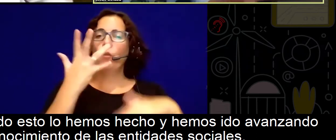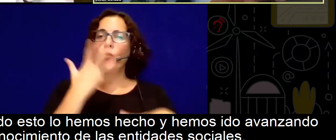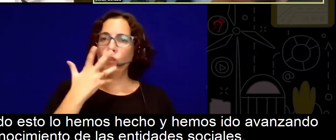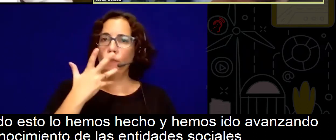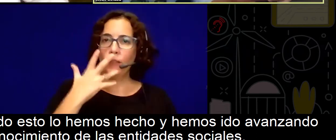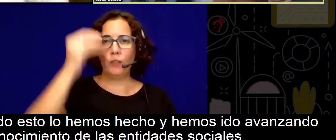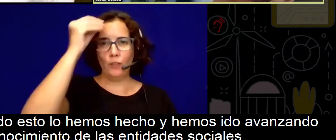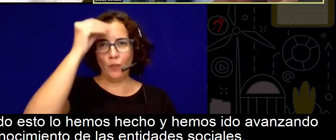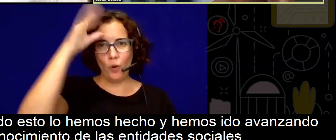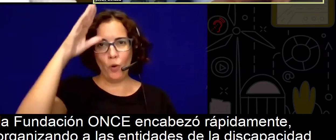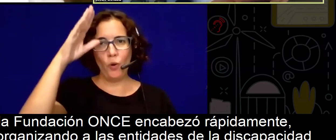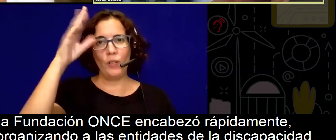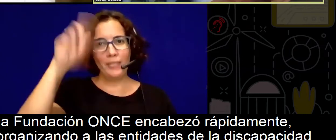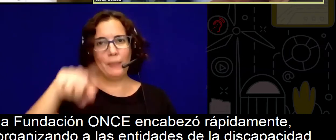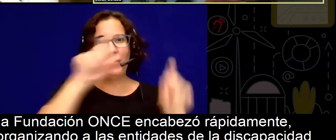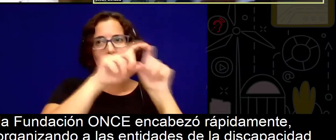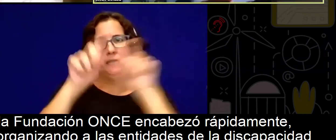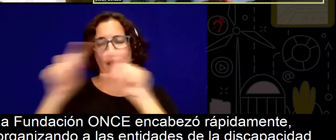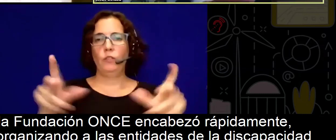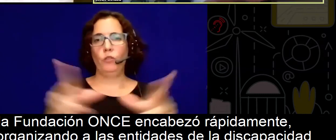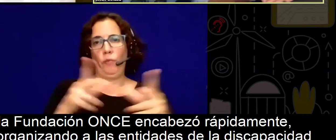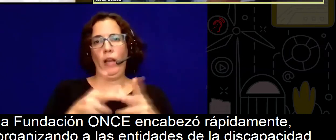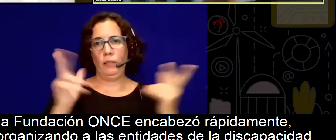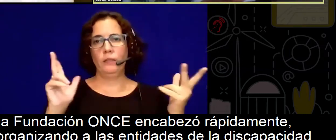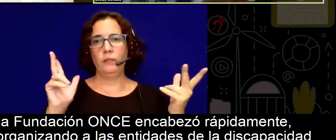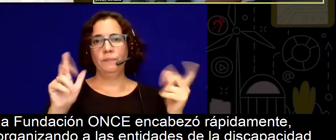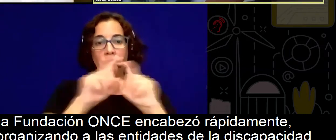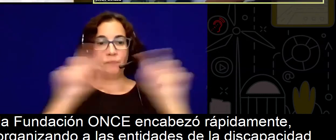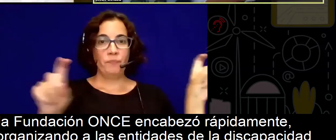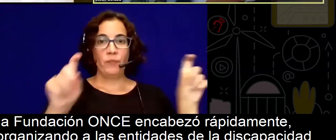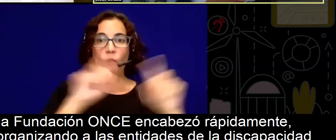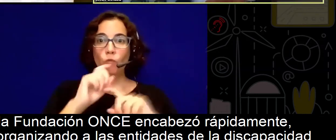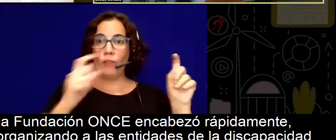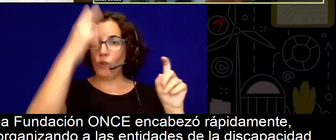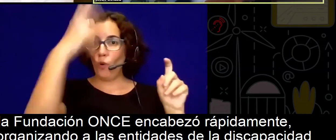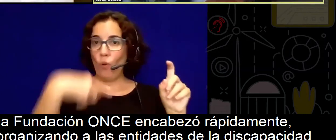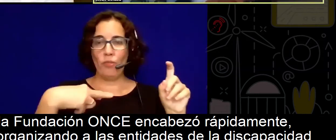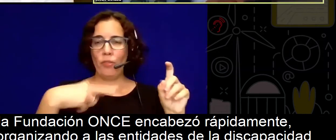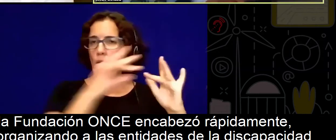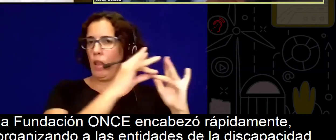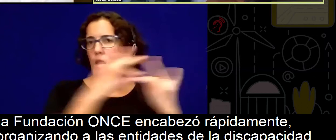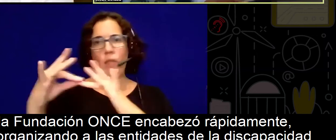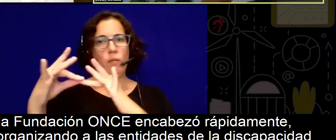las entidades sociales, ¿eh? Aquí he de decir que la Fundación ONCE lideró rápidamente,